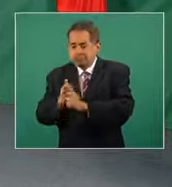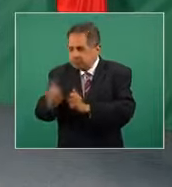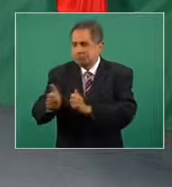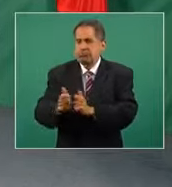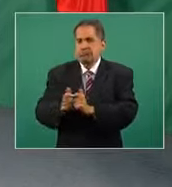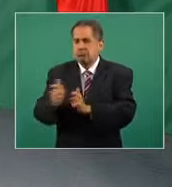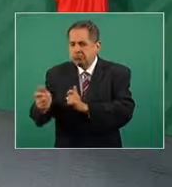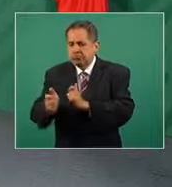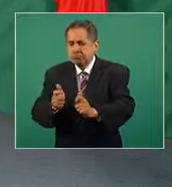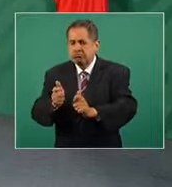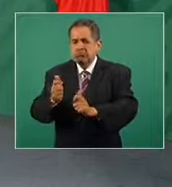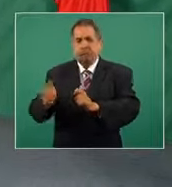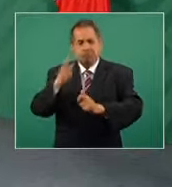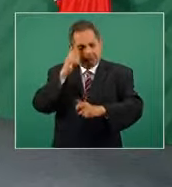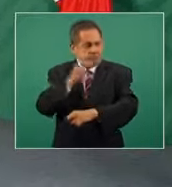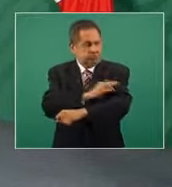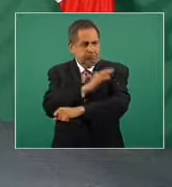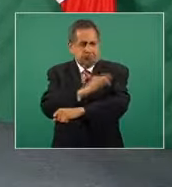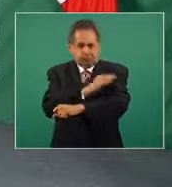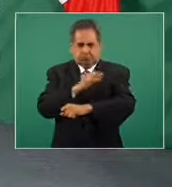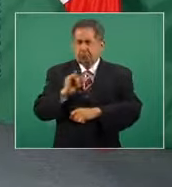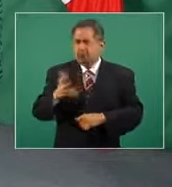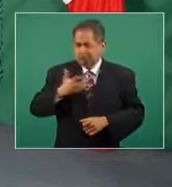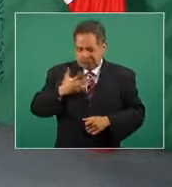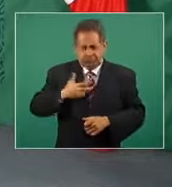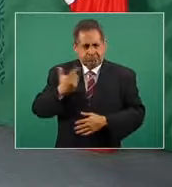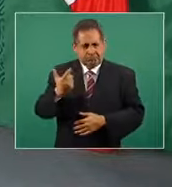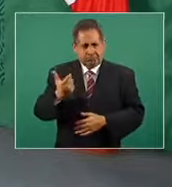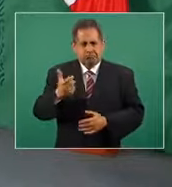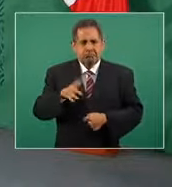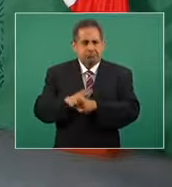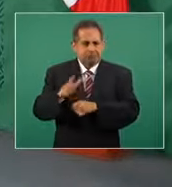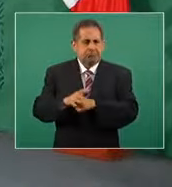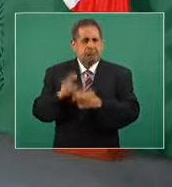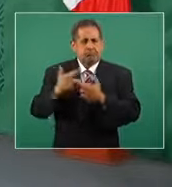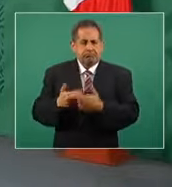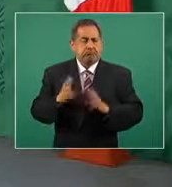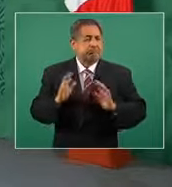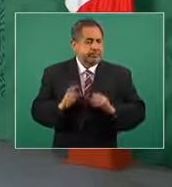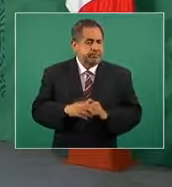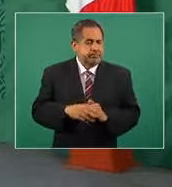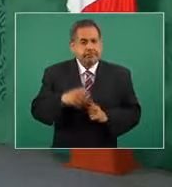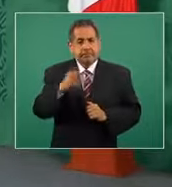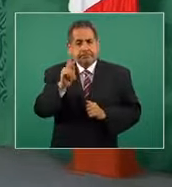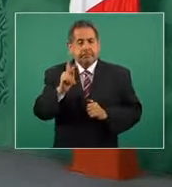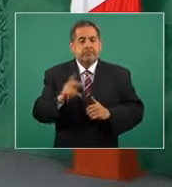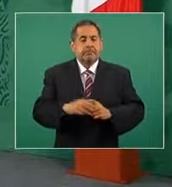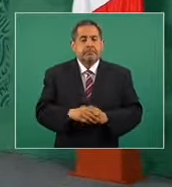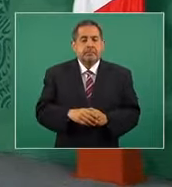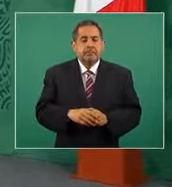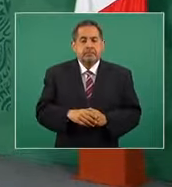para las vacunas, pero que además